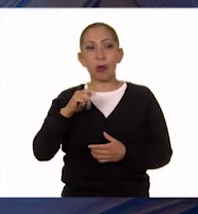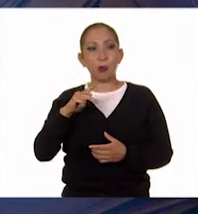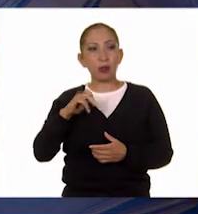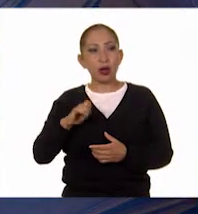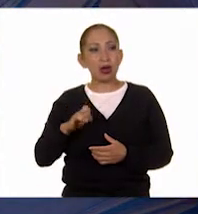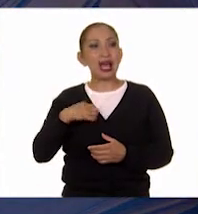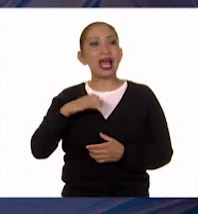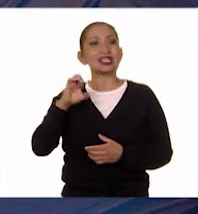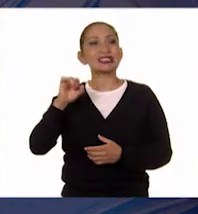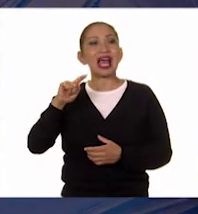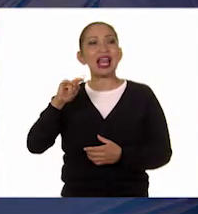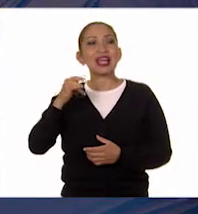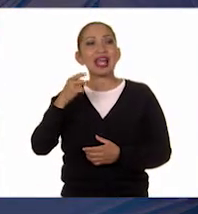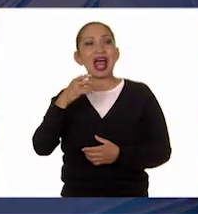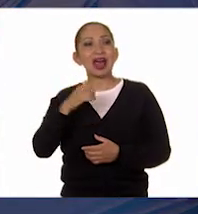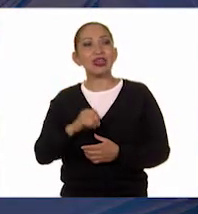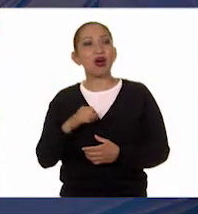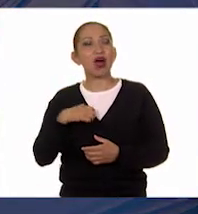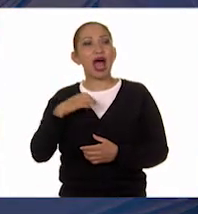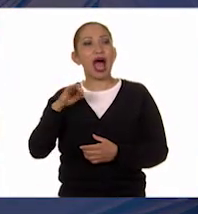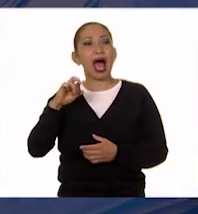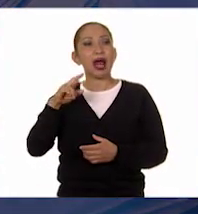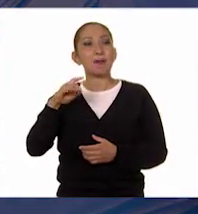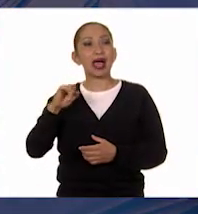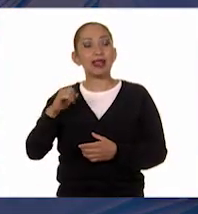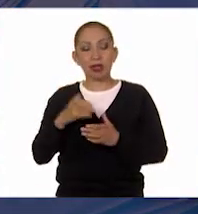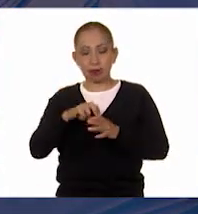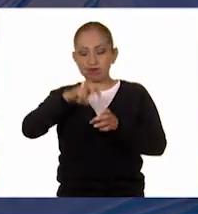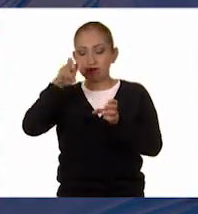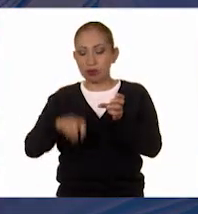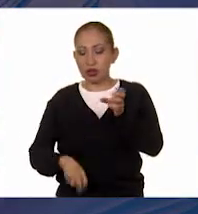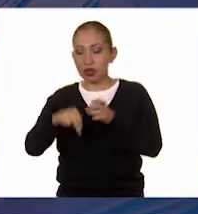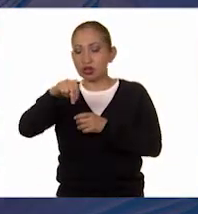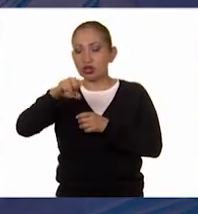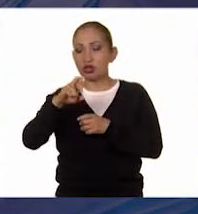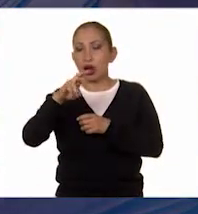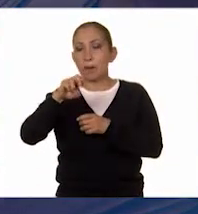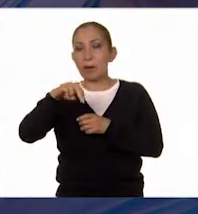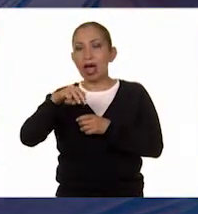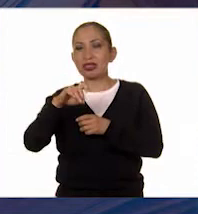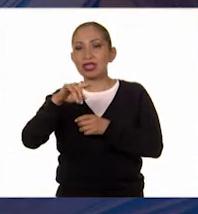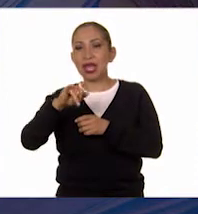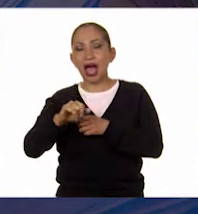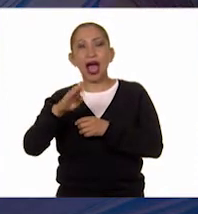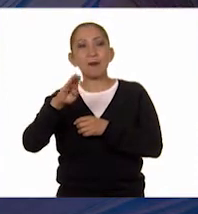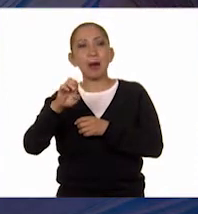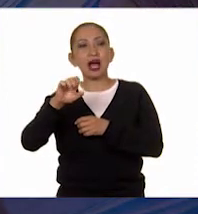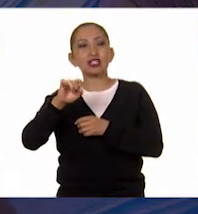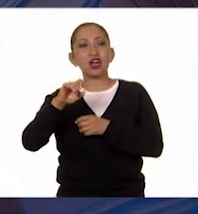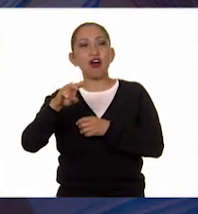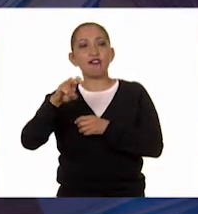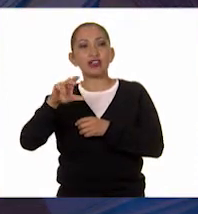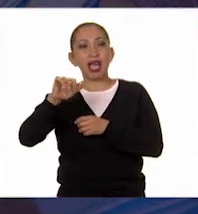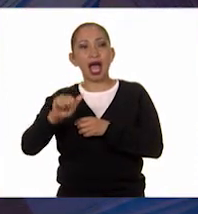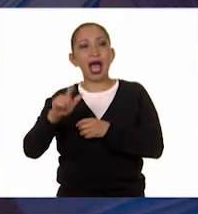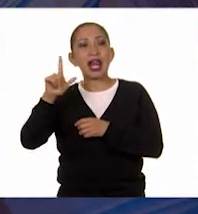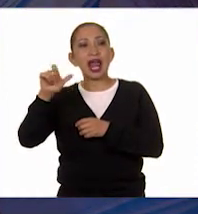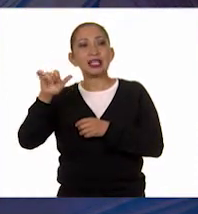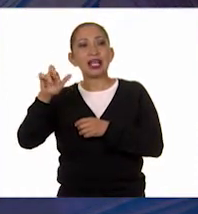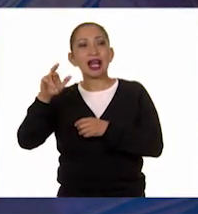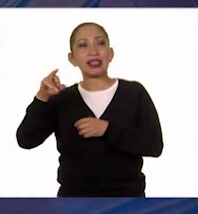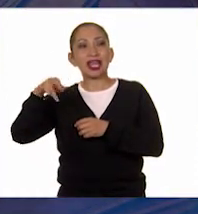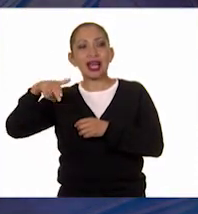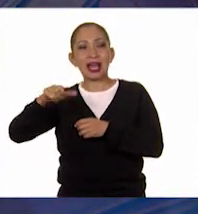Midway, Stalingrado, el Almain, el desembarco en Normandía, Varsovia, Montecassino, las Ardenas.